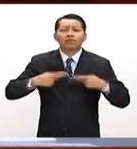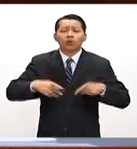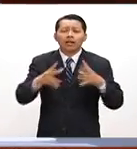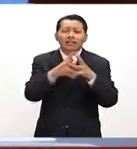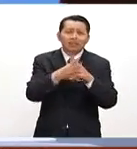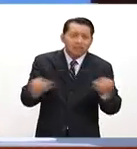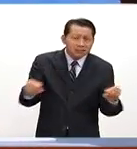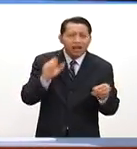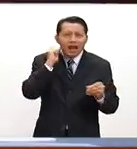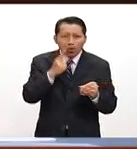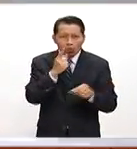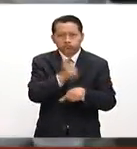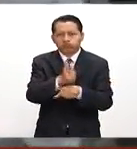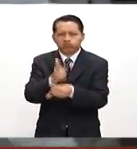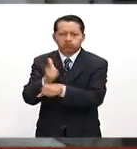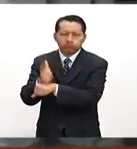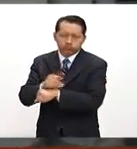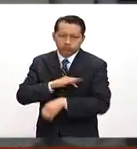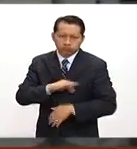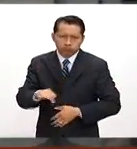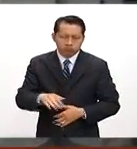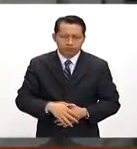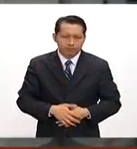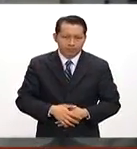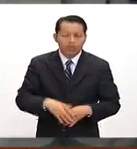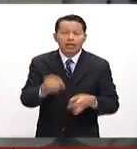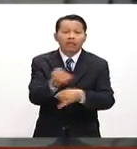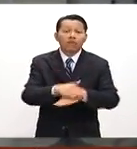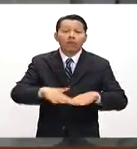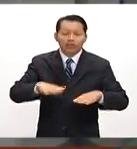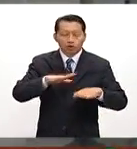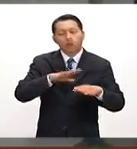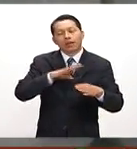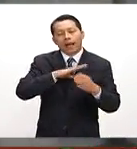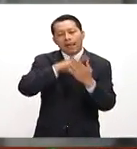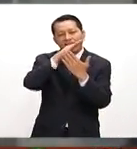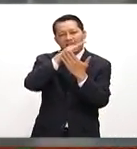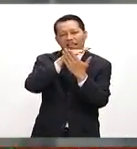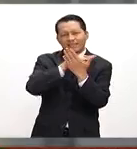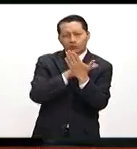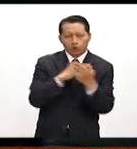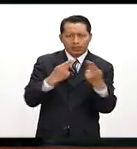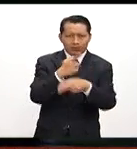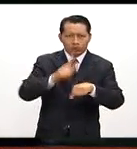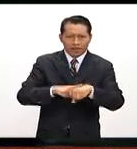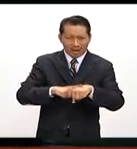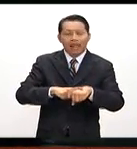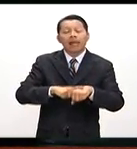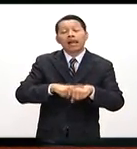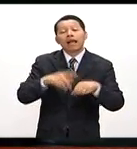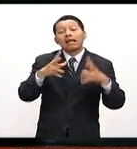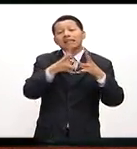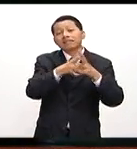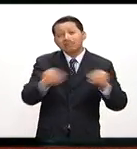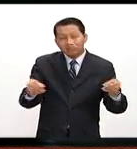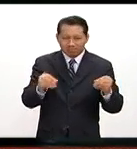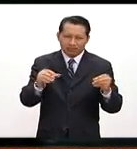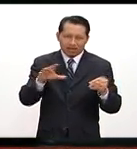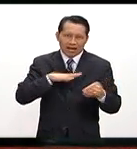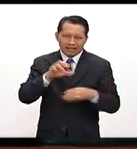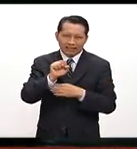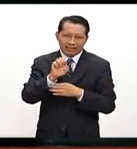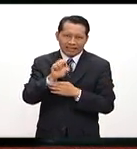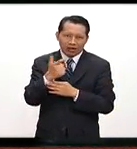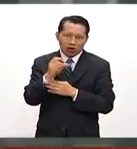o desaparecidas. De acuerdo con información del Registro Nacional de Personas Extraviadas o Desaparecidas de la Secretaría de